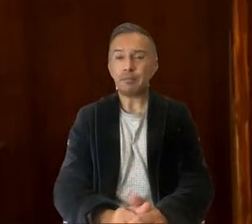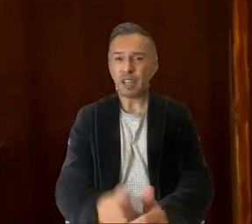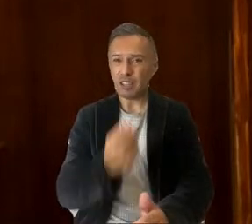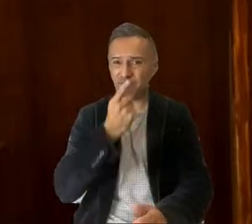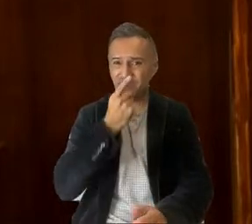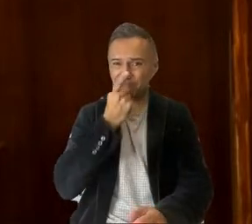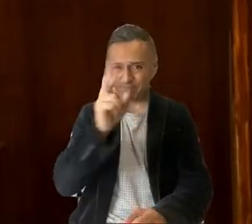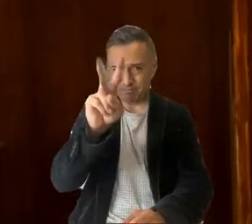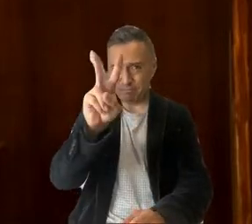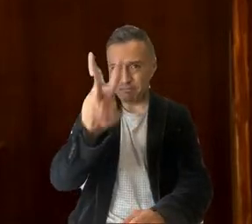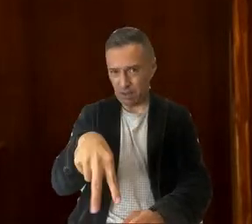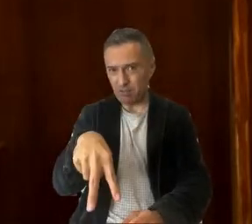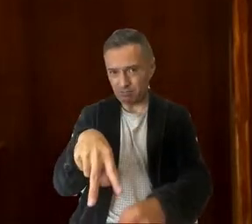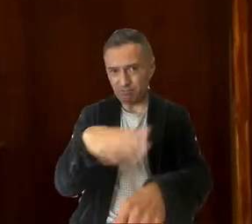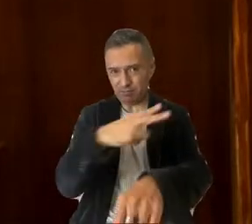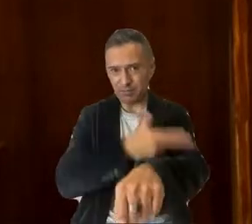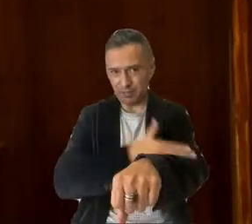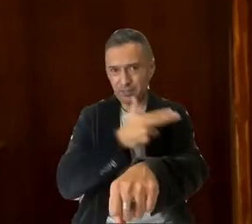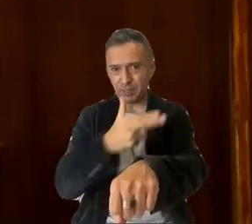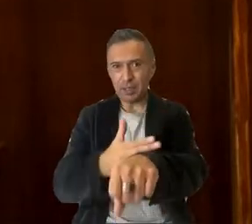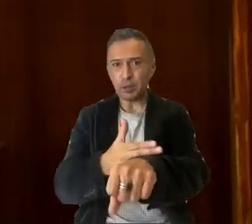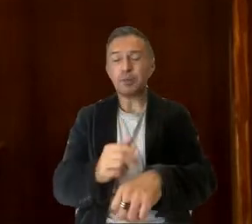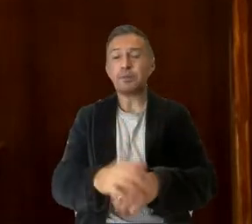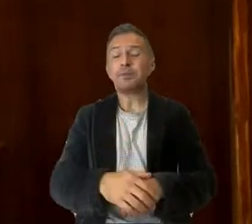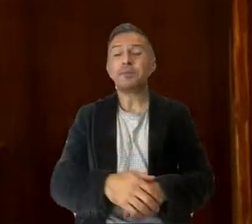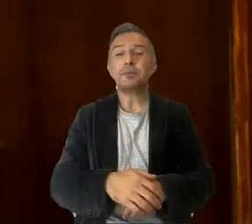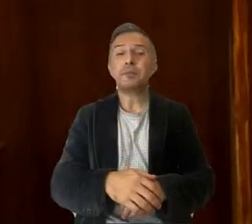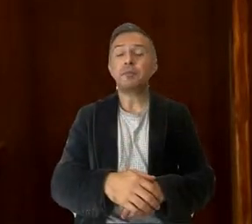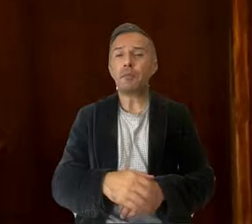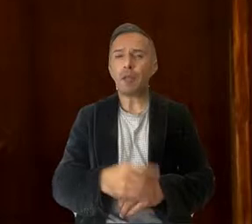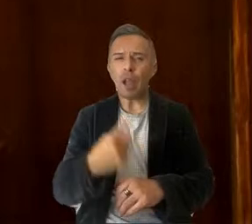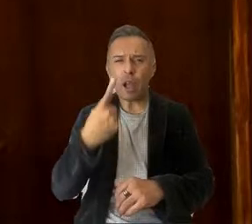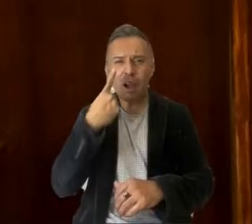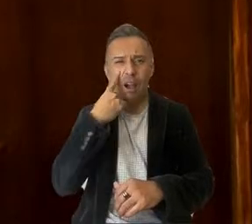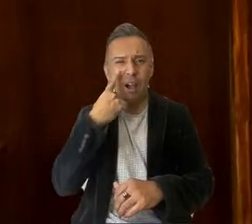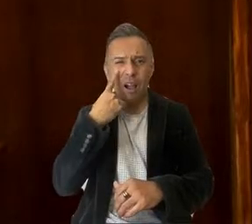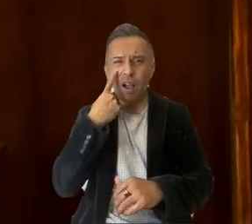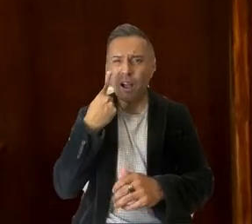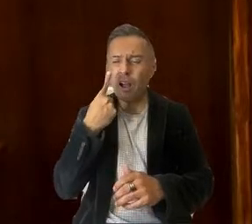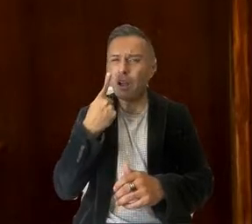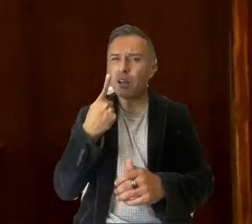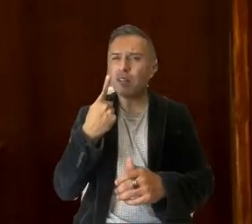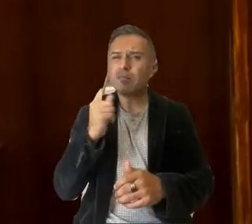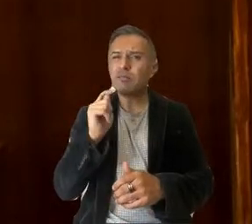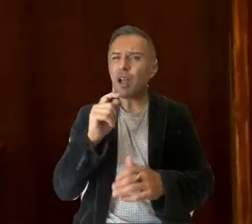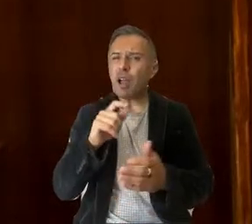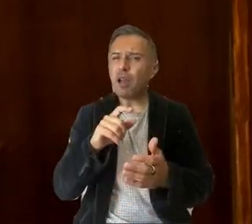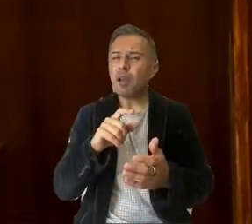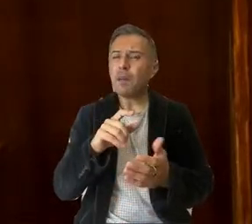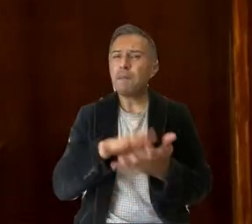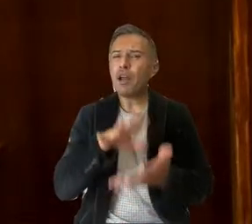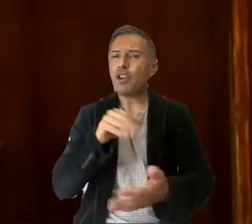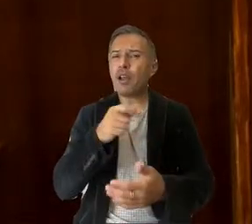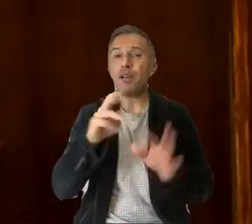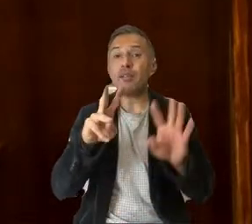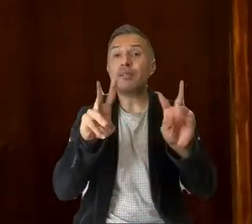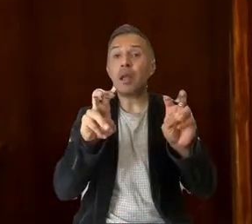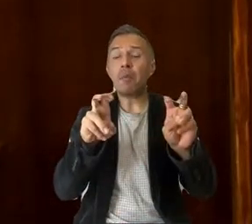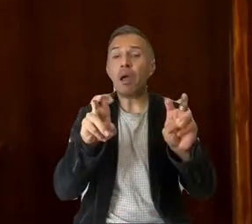Y seamos sinceros, en la mayoría de las ocasiones se trata de un tema de